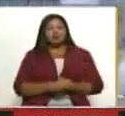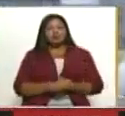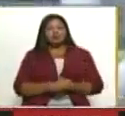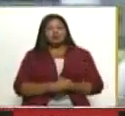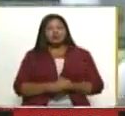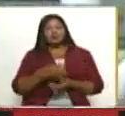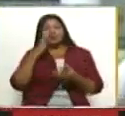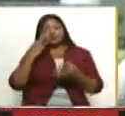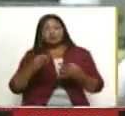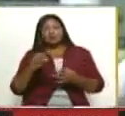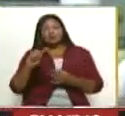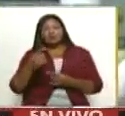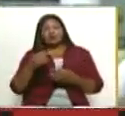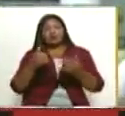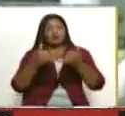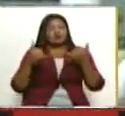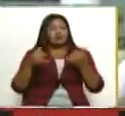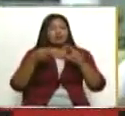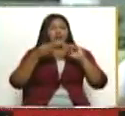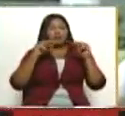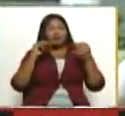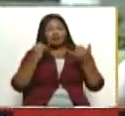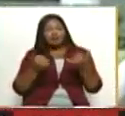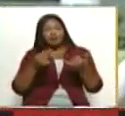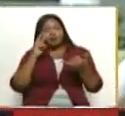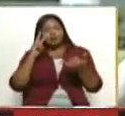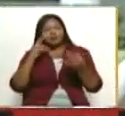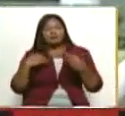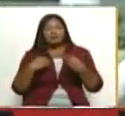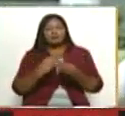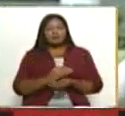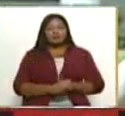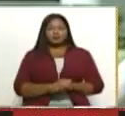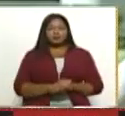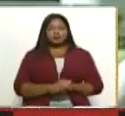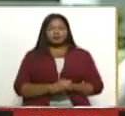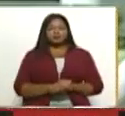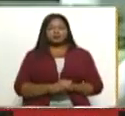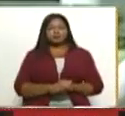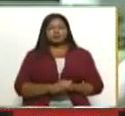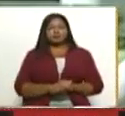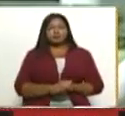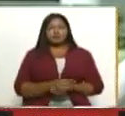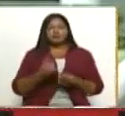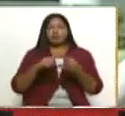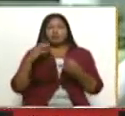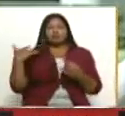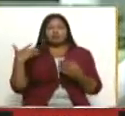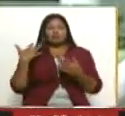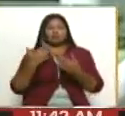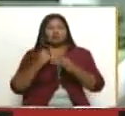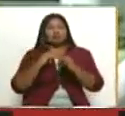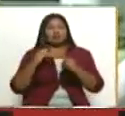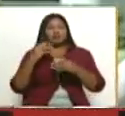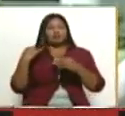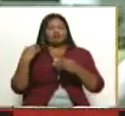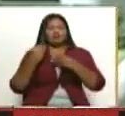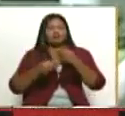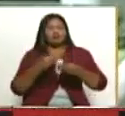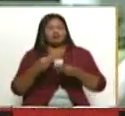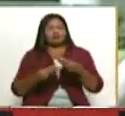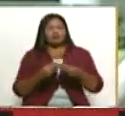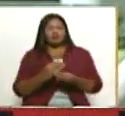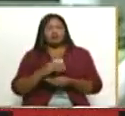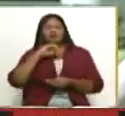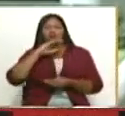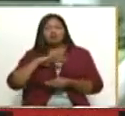de estas primeras líneas de paz del ELN. En primer lugar, ya lo venían haciendo con los gestores